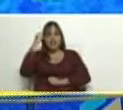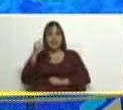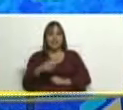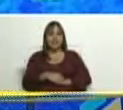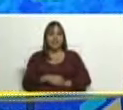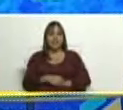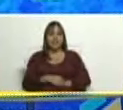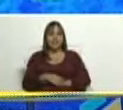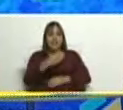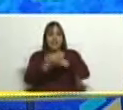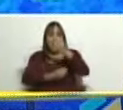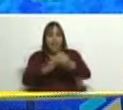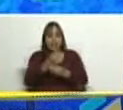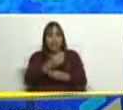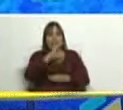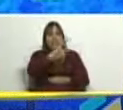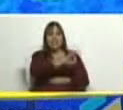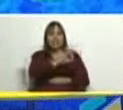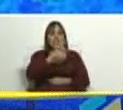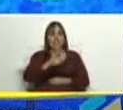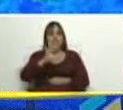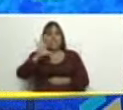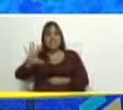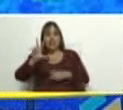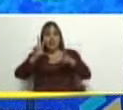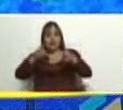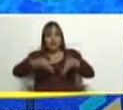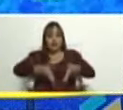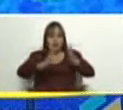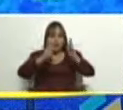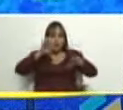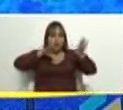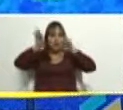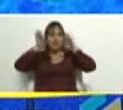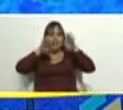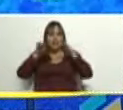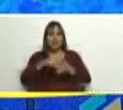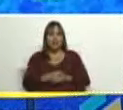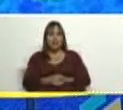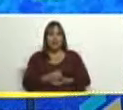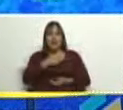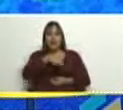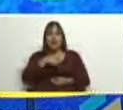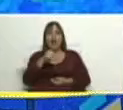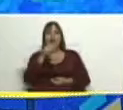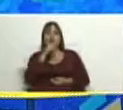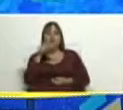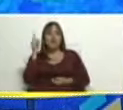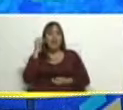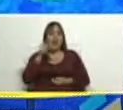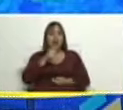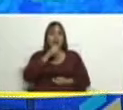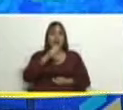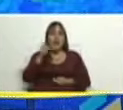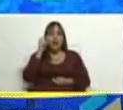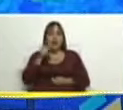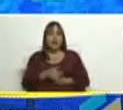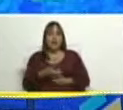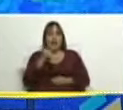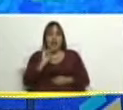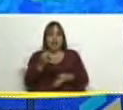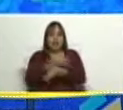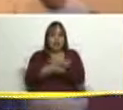Y la creación de 335 rutas turísticas para nuestros abuelos y abuelas, para que tengan la